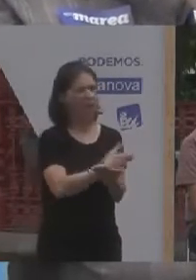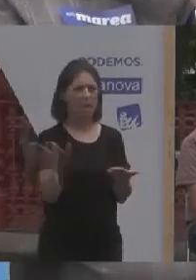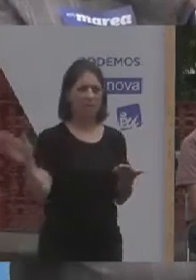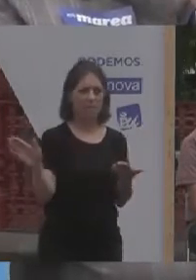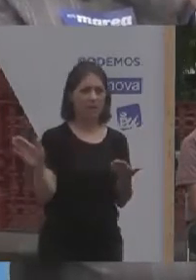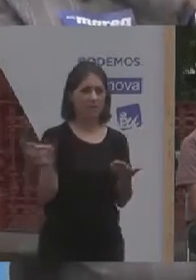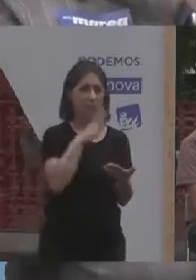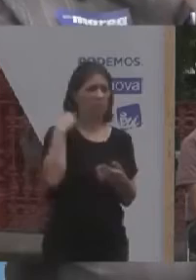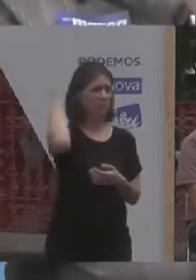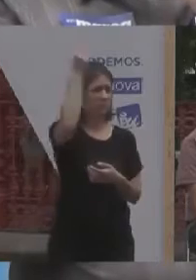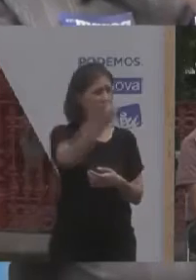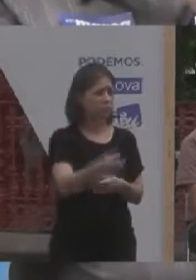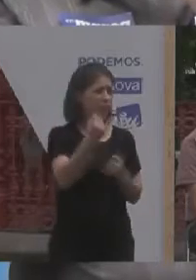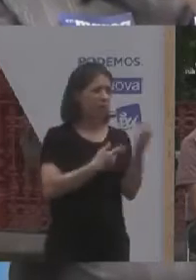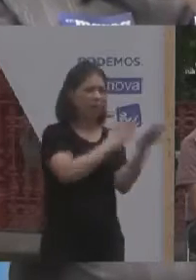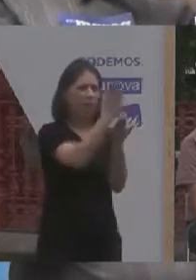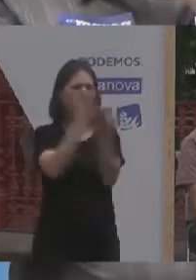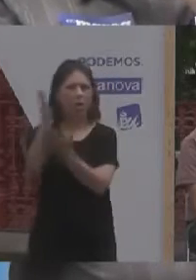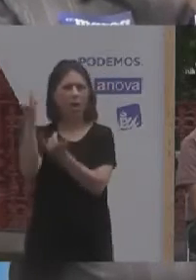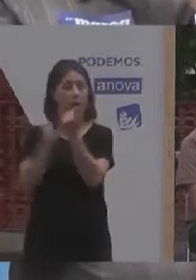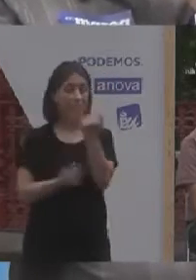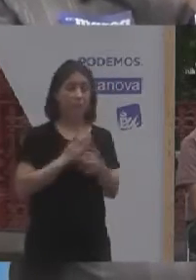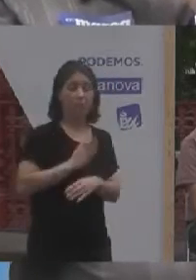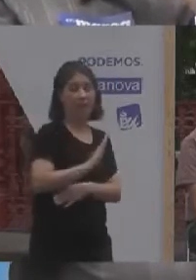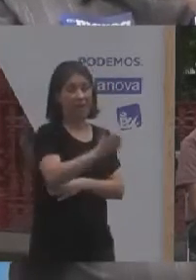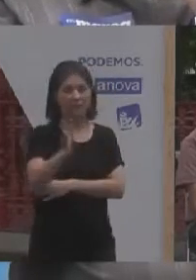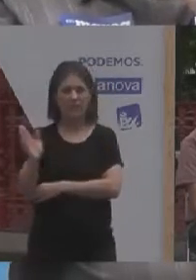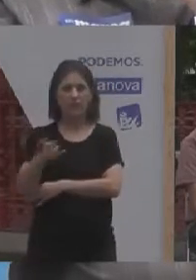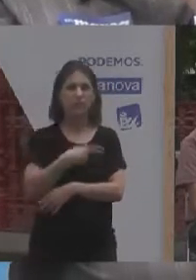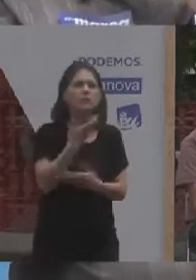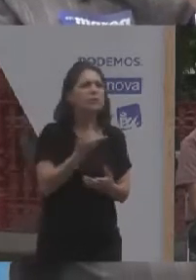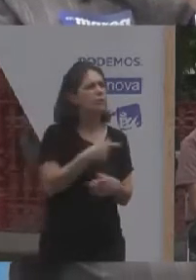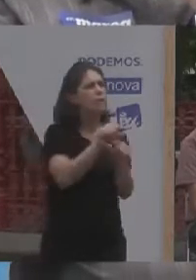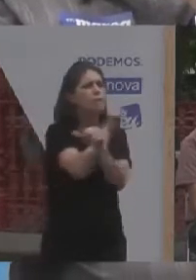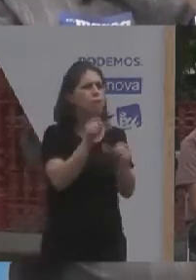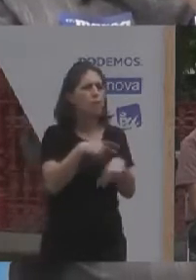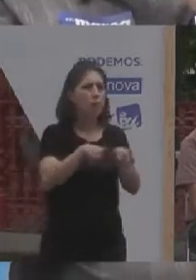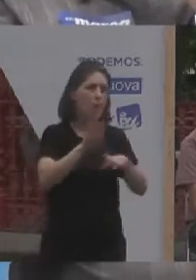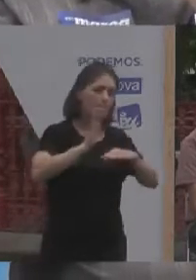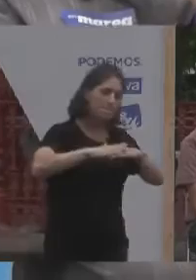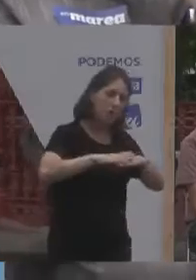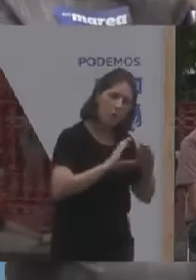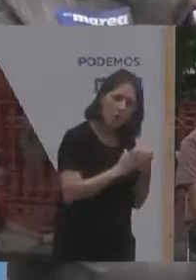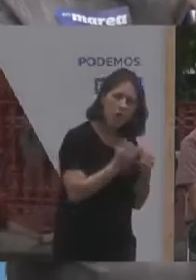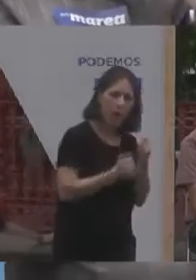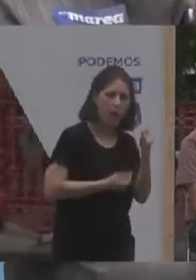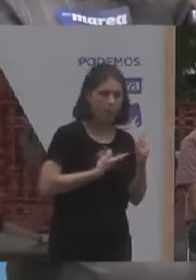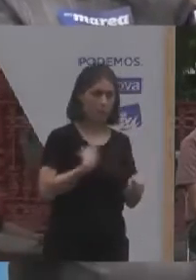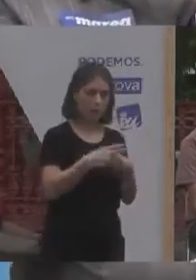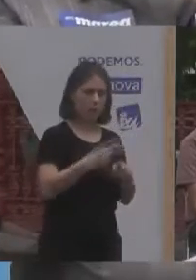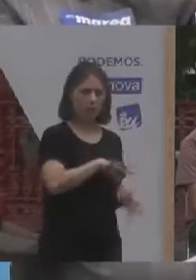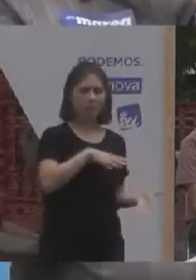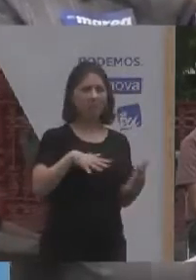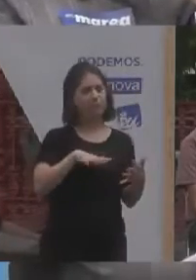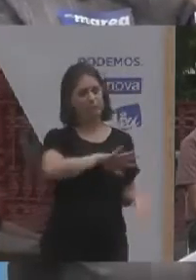sempre todas as forzas alternativas aos poucos que gobernan. Só había un xeito de que esa minoría impuxese as súas políticas e